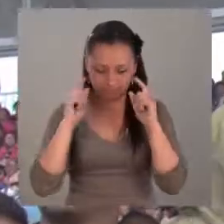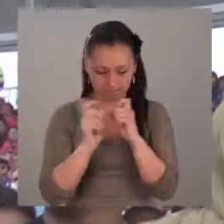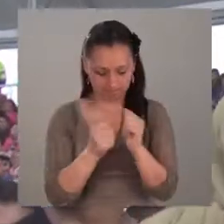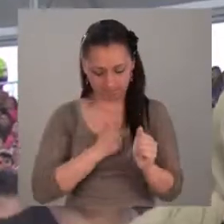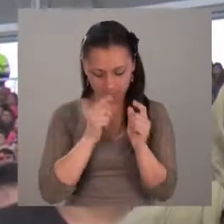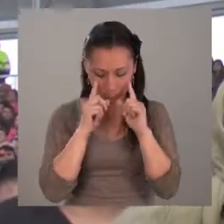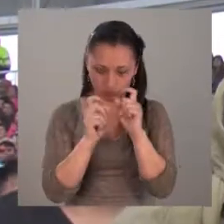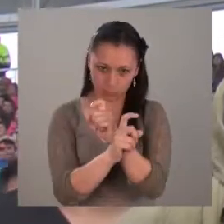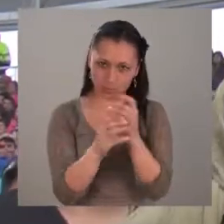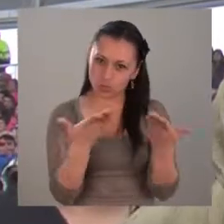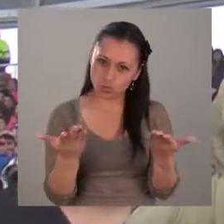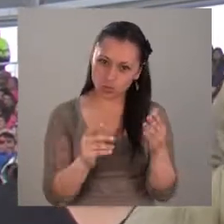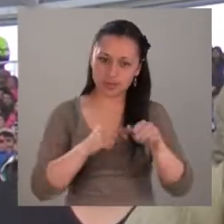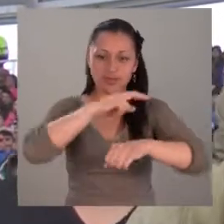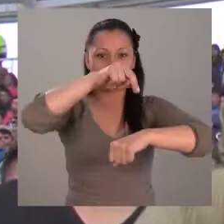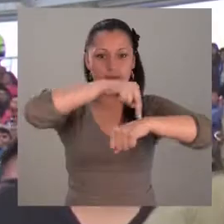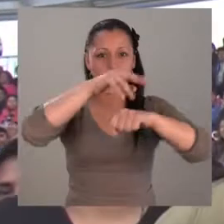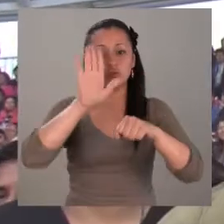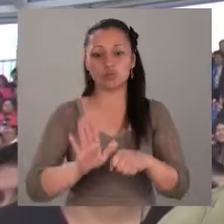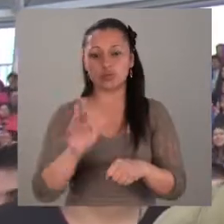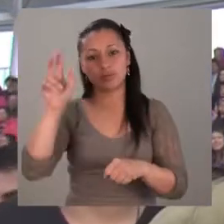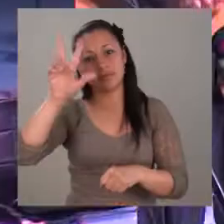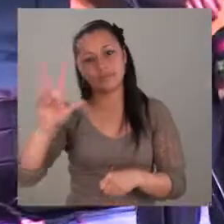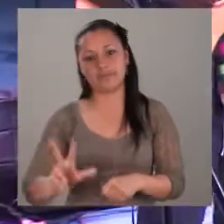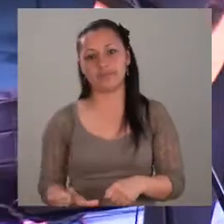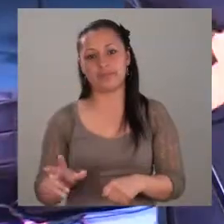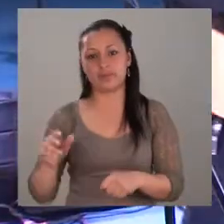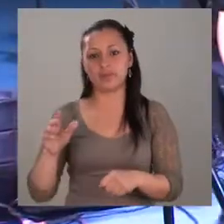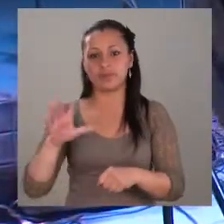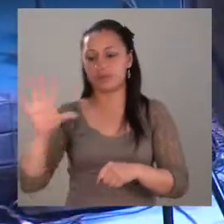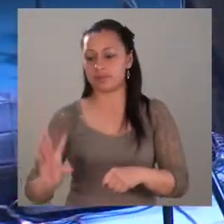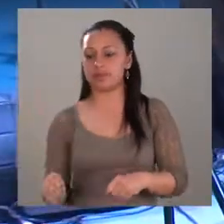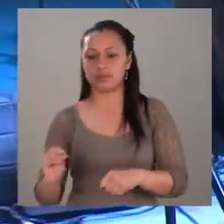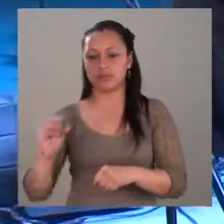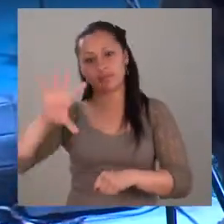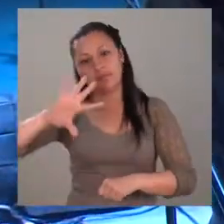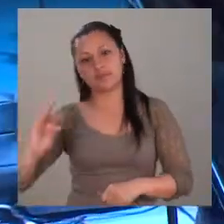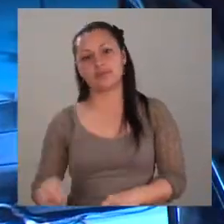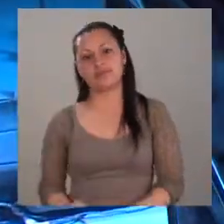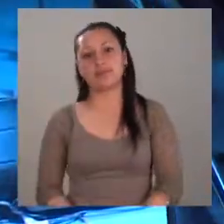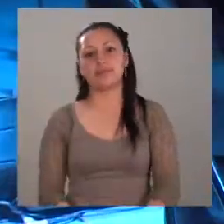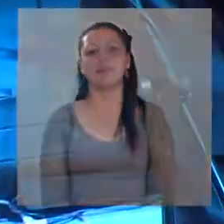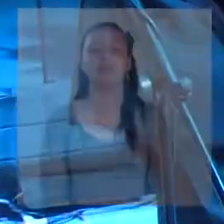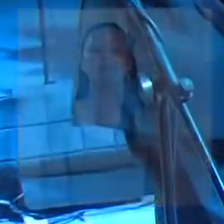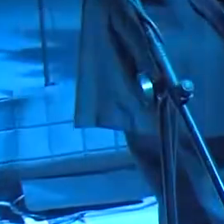de los Andes desde Nariño, territorio andino, amazónico y pacífico.